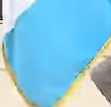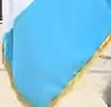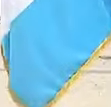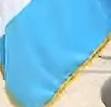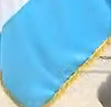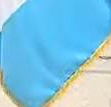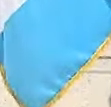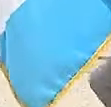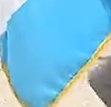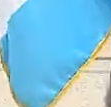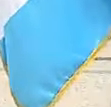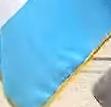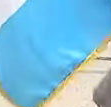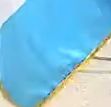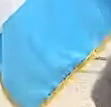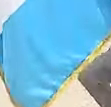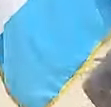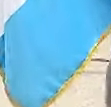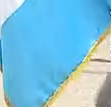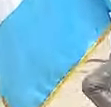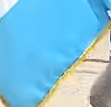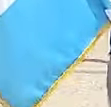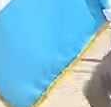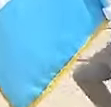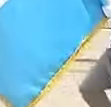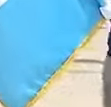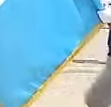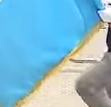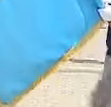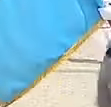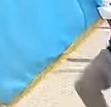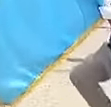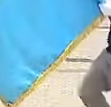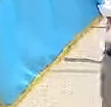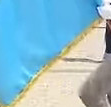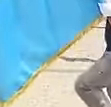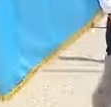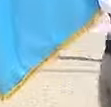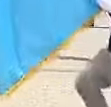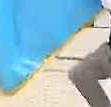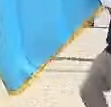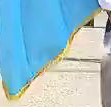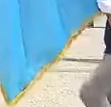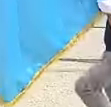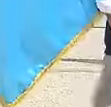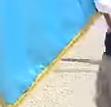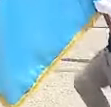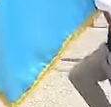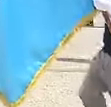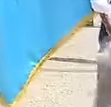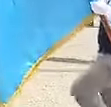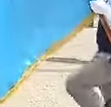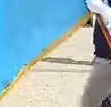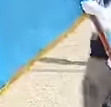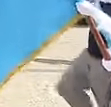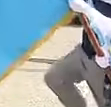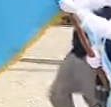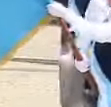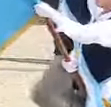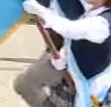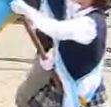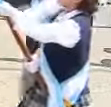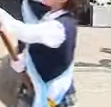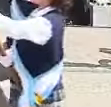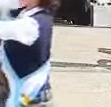Candelaria, fundado en 1951 por el excelentísimo Monseñor Gilberto Solórzano y con